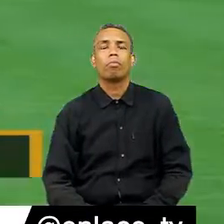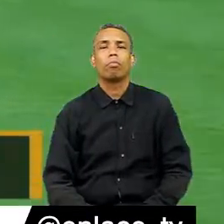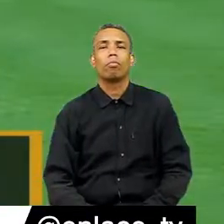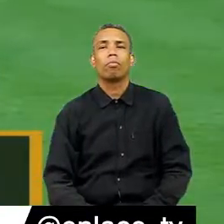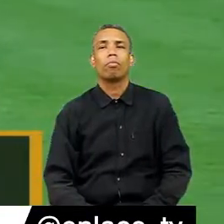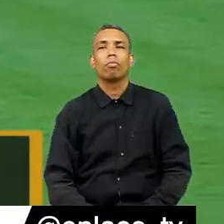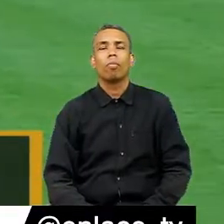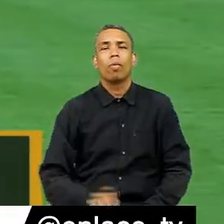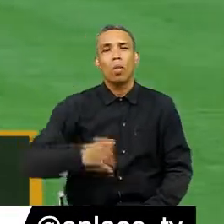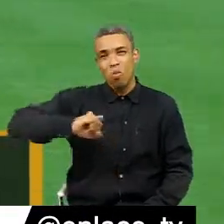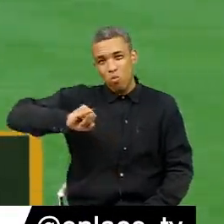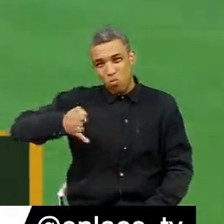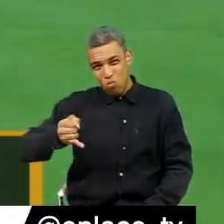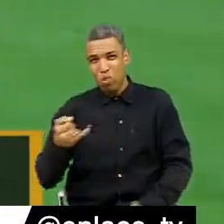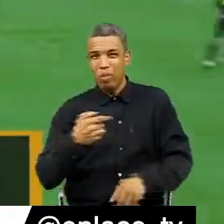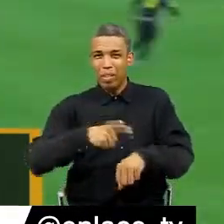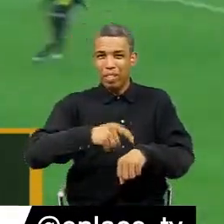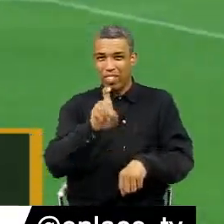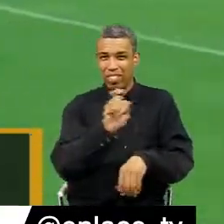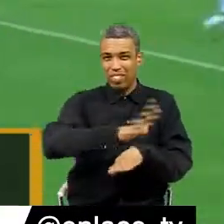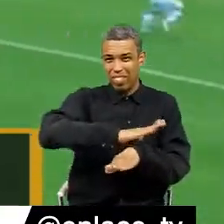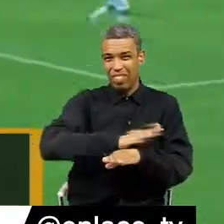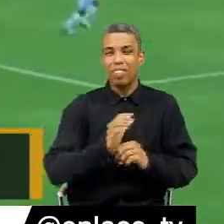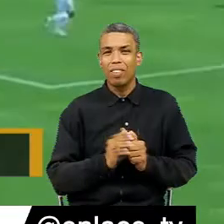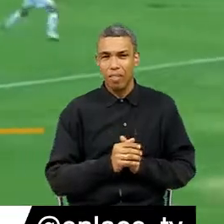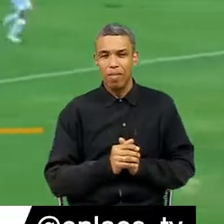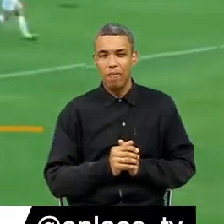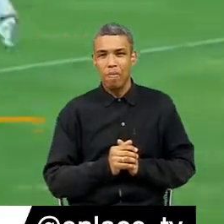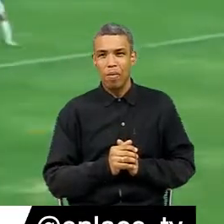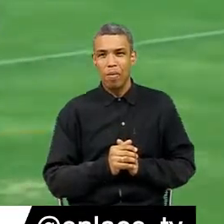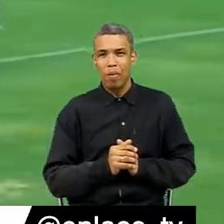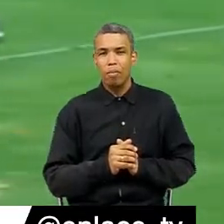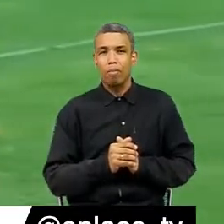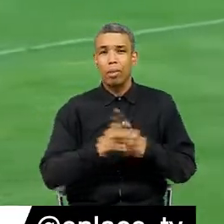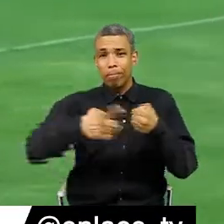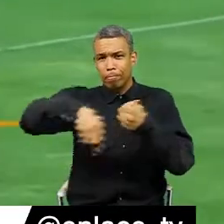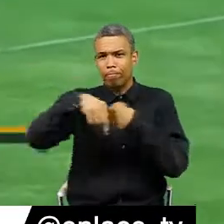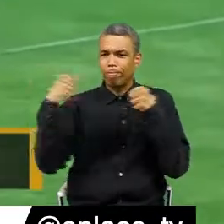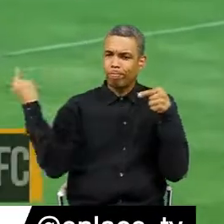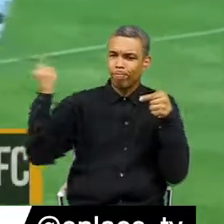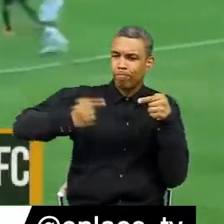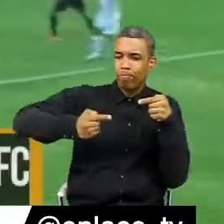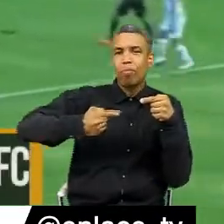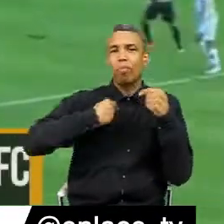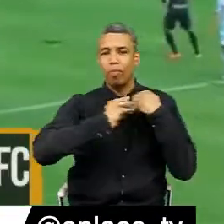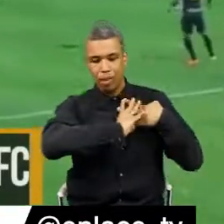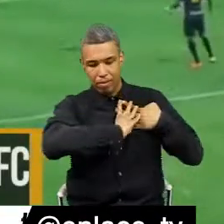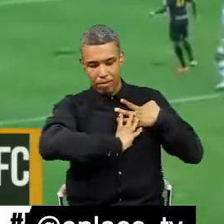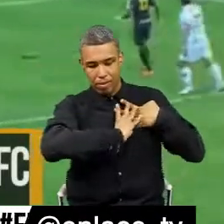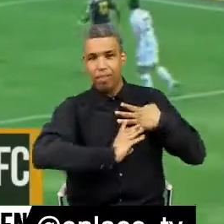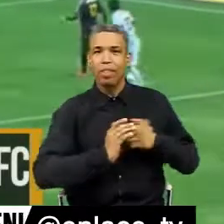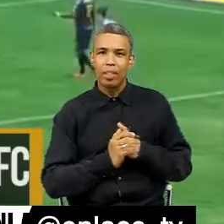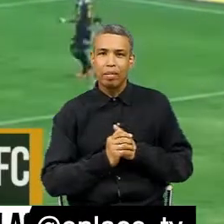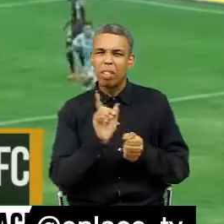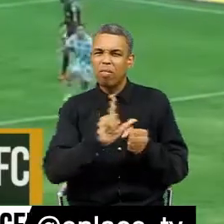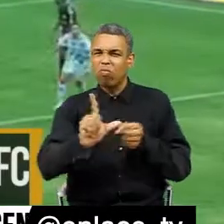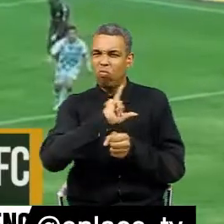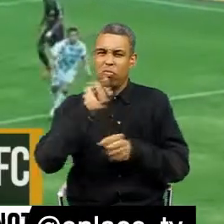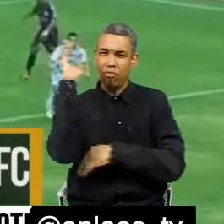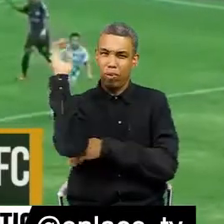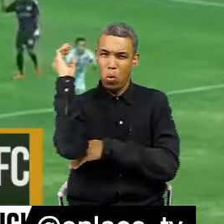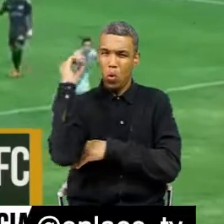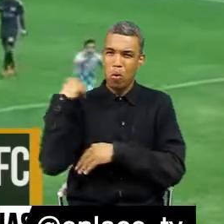Este jueves 14 de julio a las 6 de la tarde en el estadio Daniel Villa Zapata, el Alianza Petrolera recibe al Chicó Fútbol Club en desarrollo de la tercera fecha